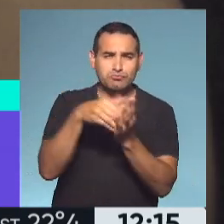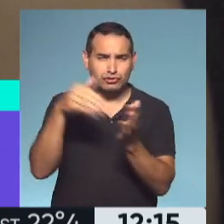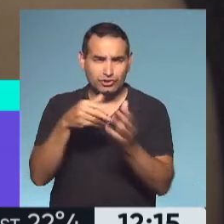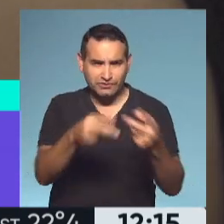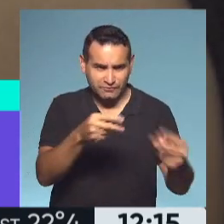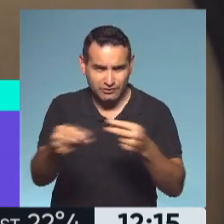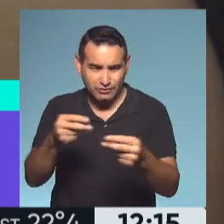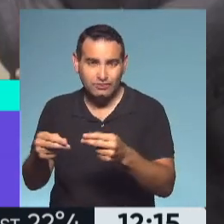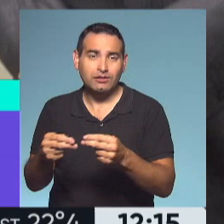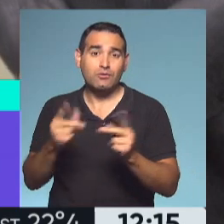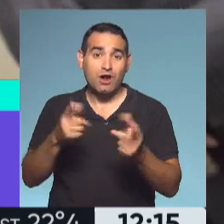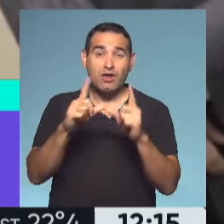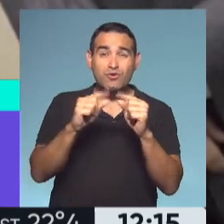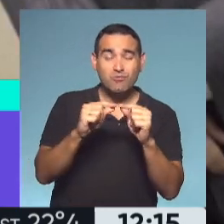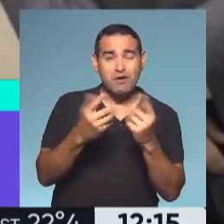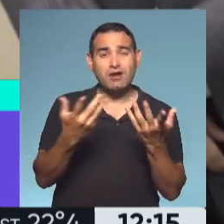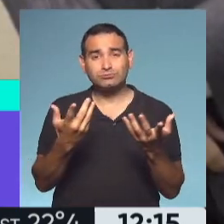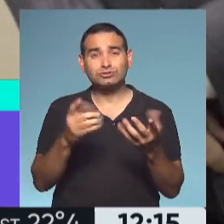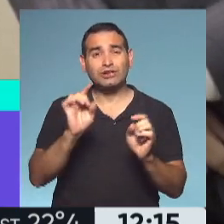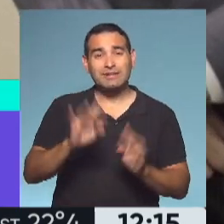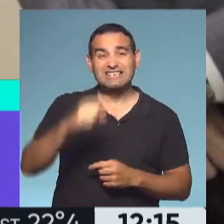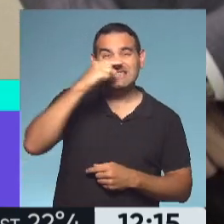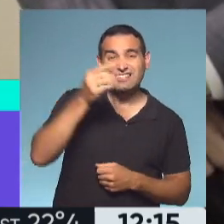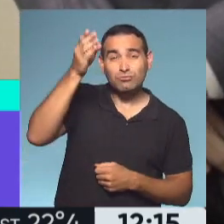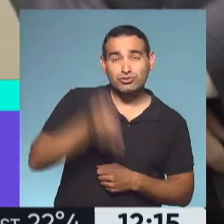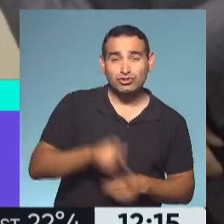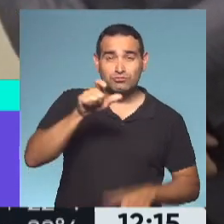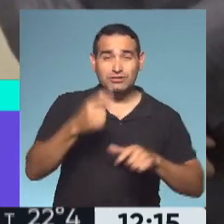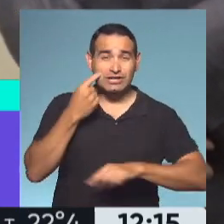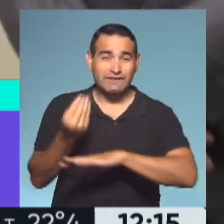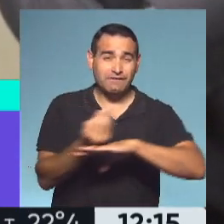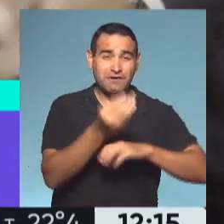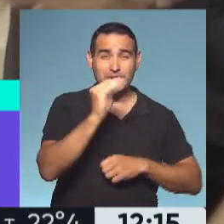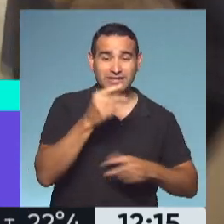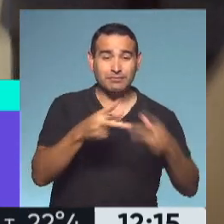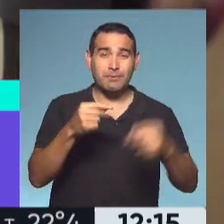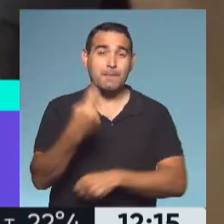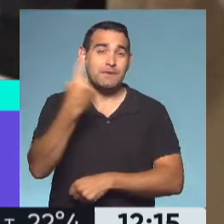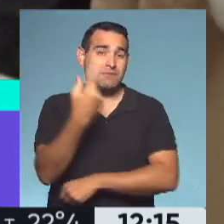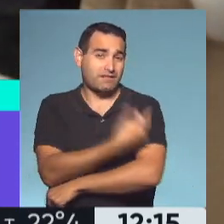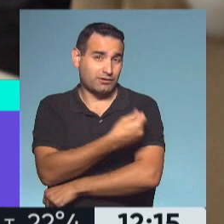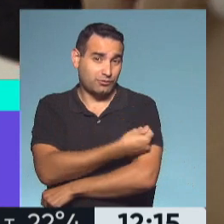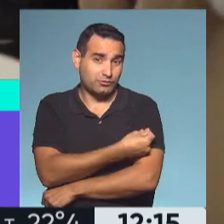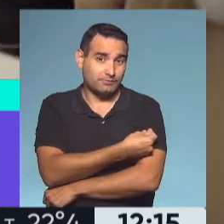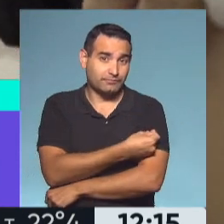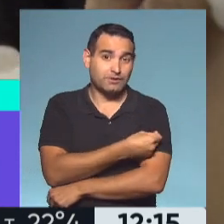de dosis, ese número sirvió para cubrir al 7% de la población con la primera dosis y se